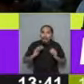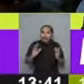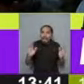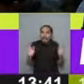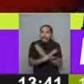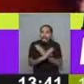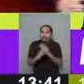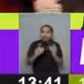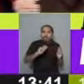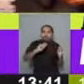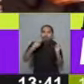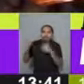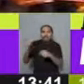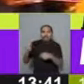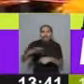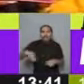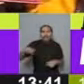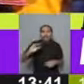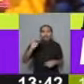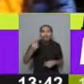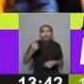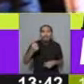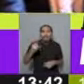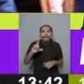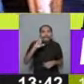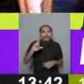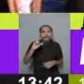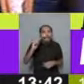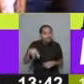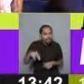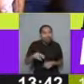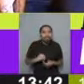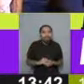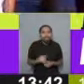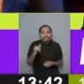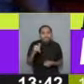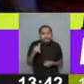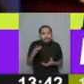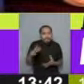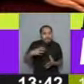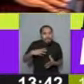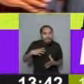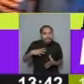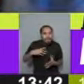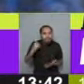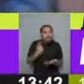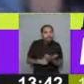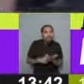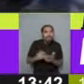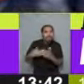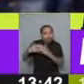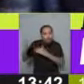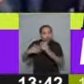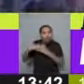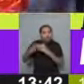nosotros esperamos directiva del Ministerio de Seguridad. La obra se está todavía realizando, no está terminada, pero sabemos que ya